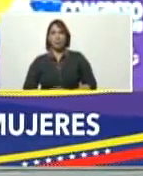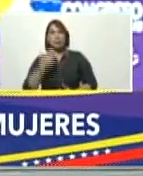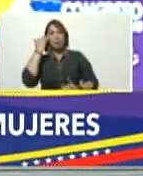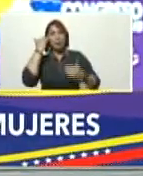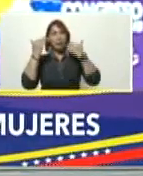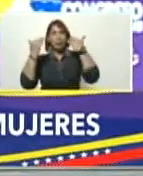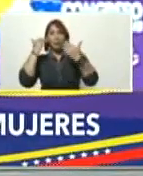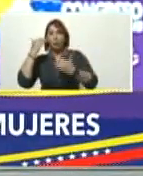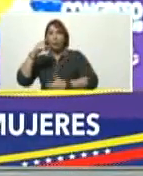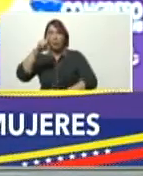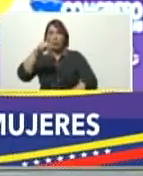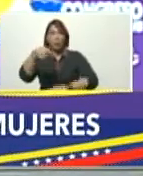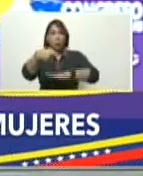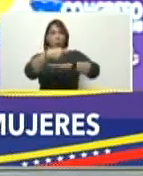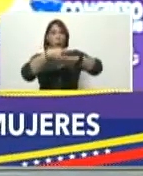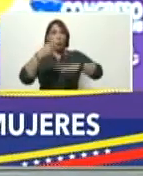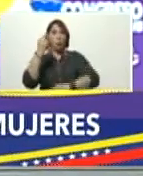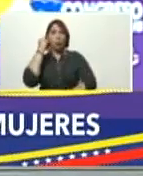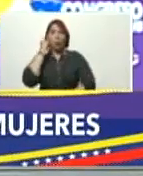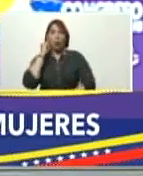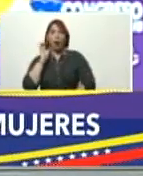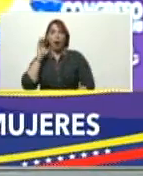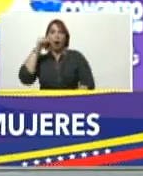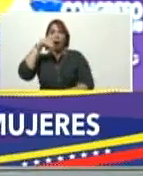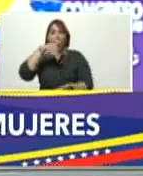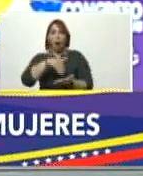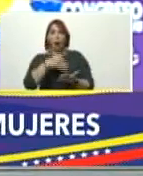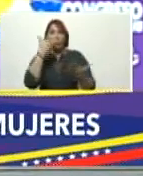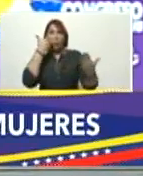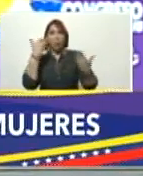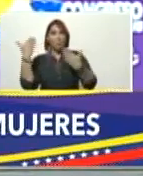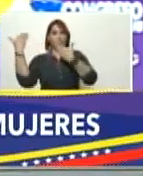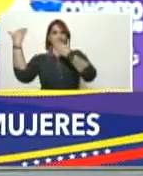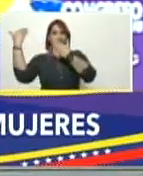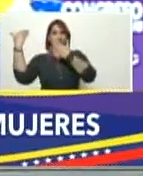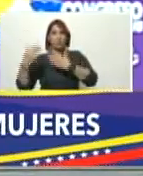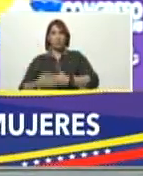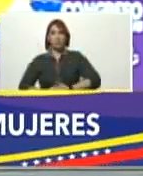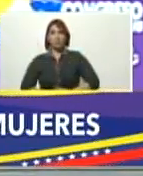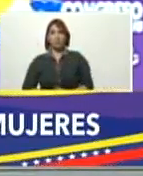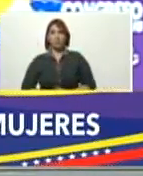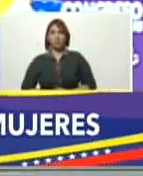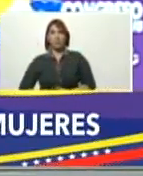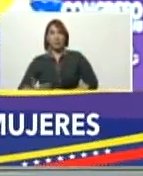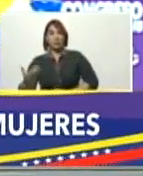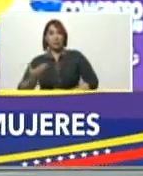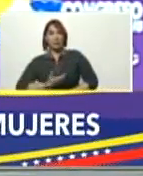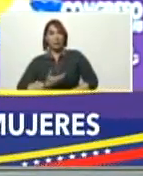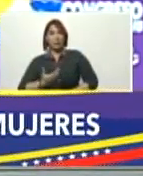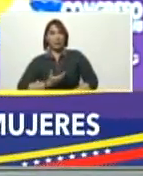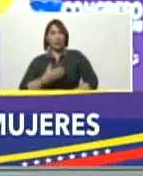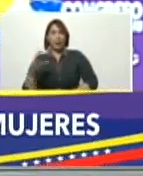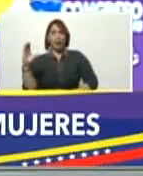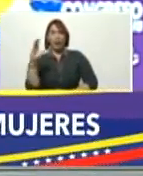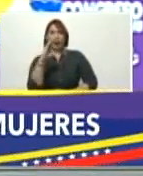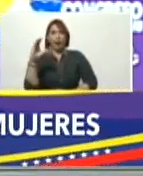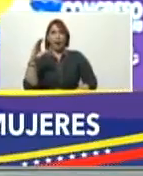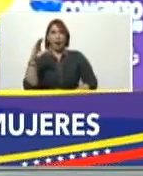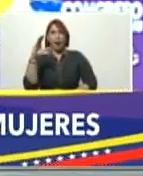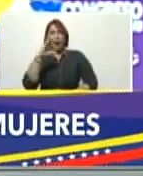Saludo a la gobernadora de Aragua, Karina Carpio. A la alcaldesa de Caracas,